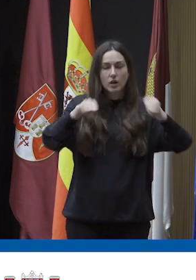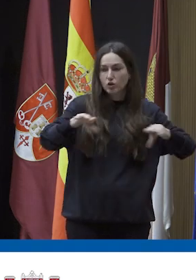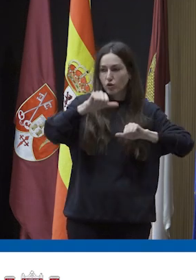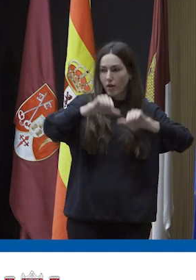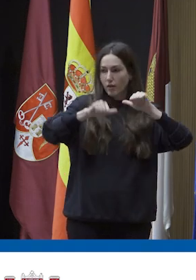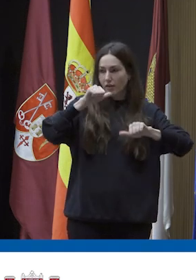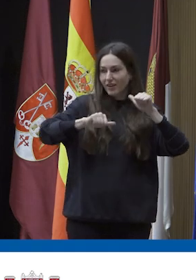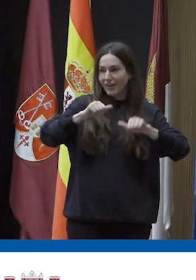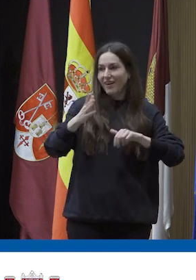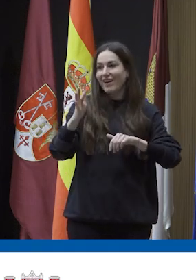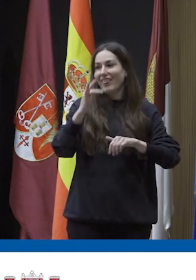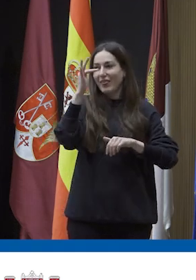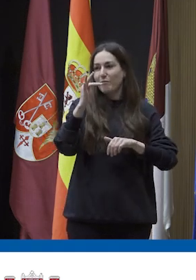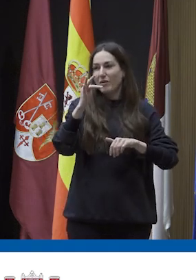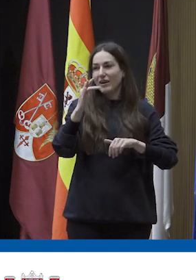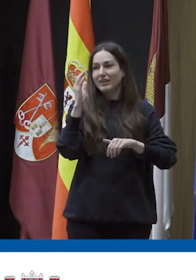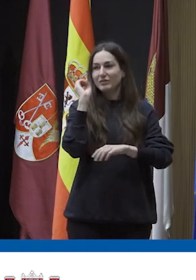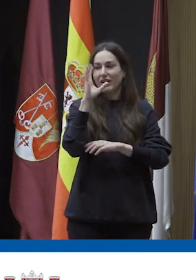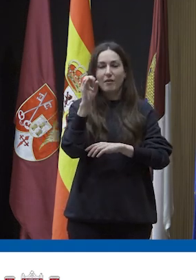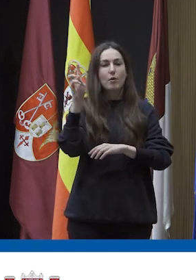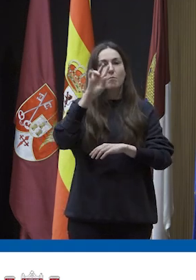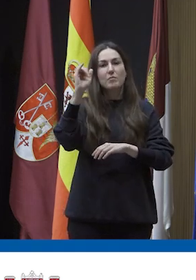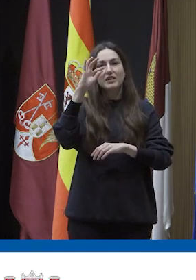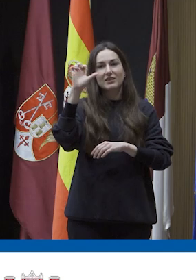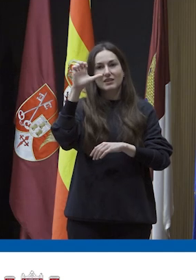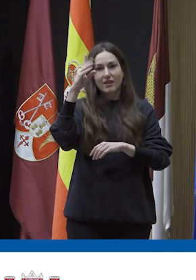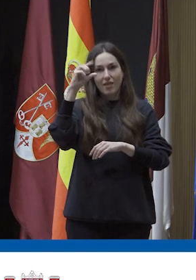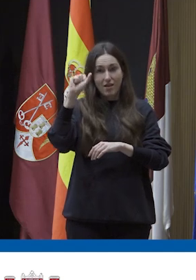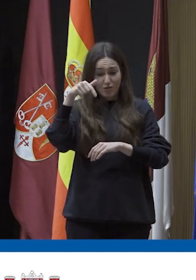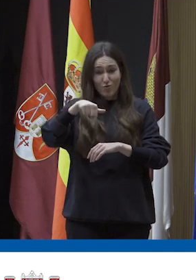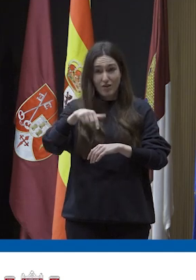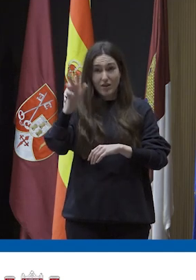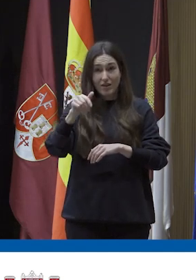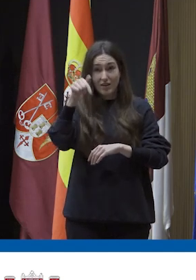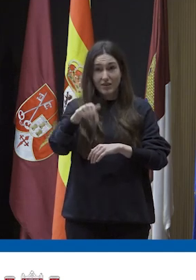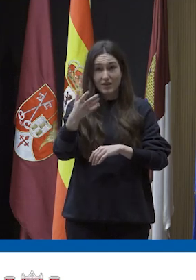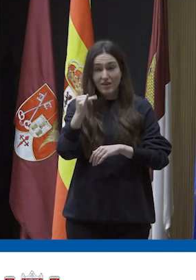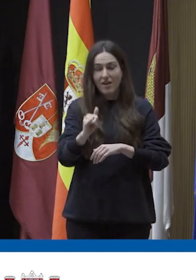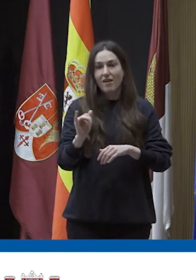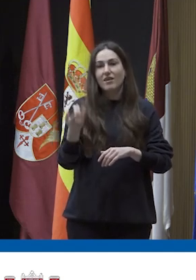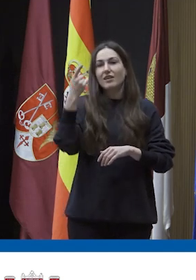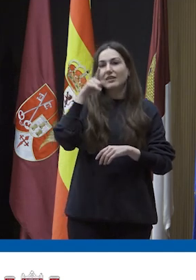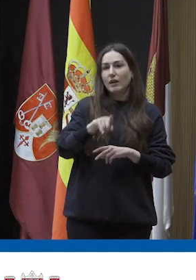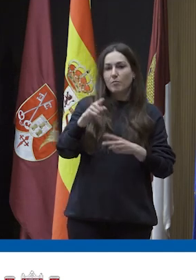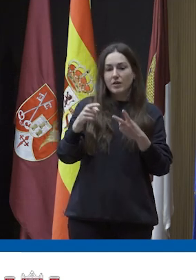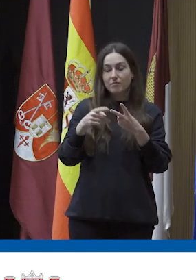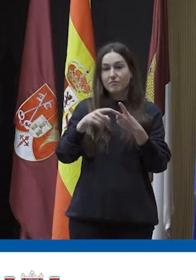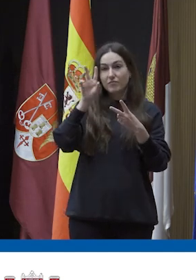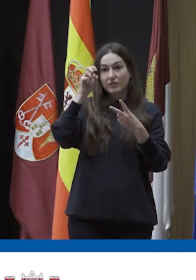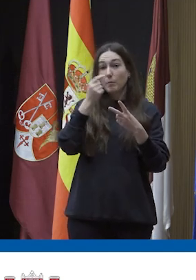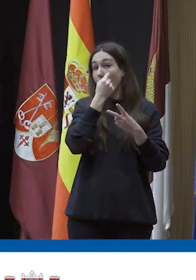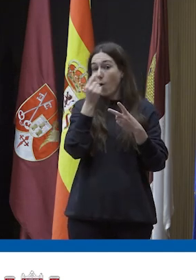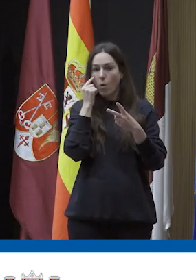Julio Virseda, que hoy nos acompaña, con él inaugurábamos este miniciclo. También hemos hablado de nuestros ojos, del